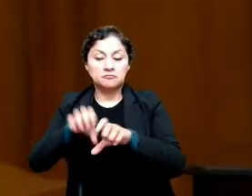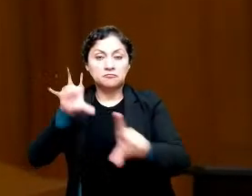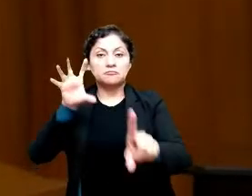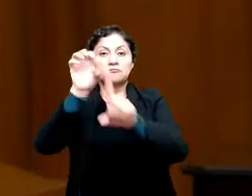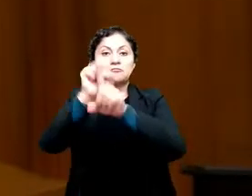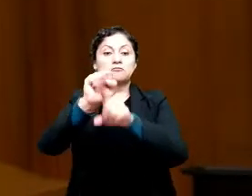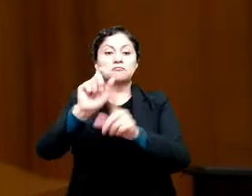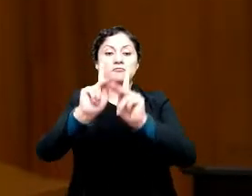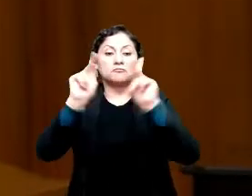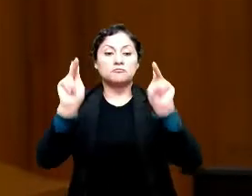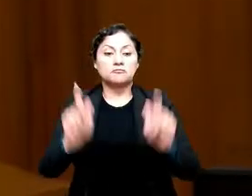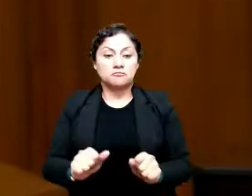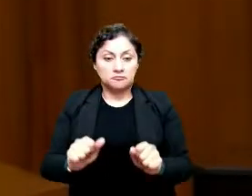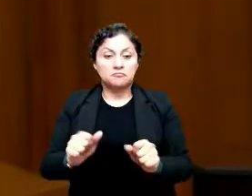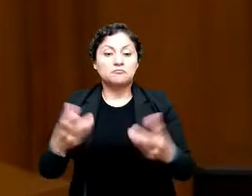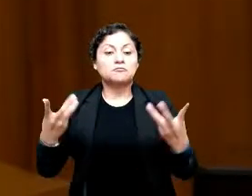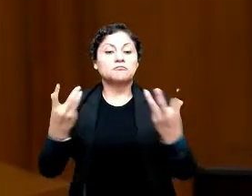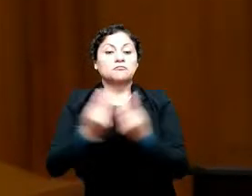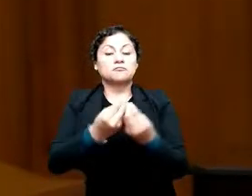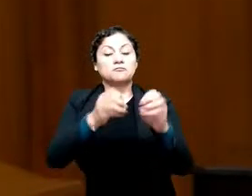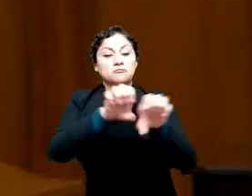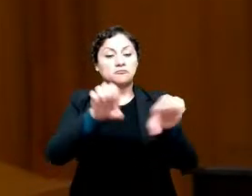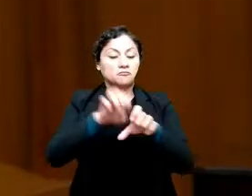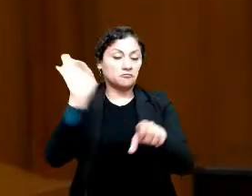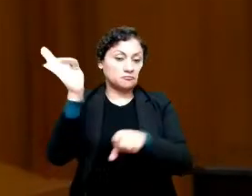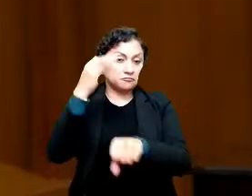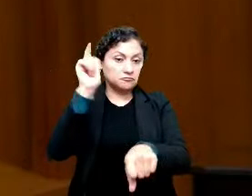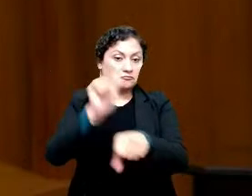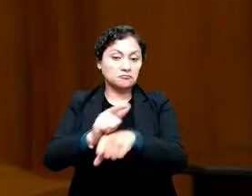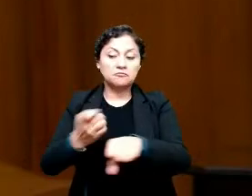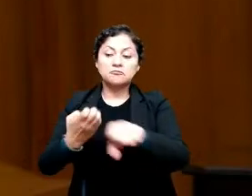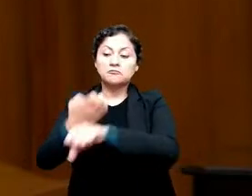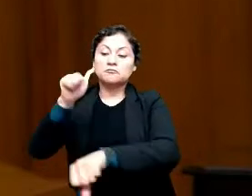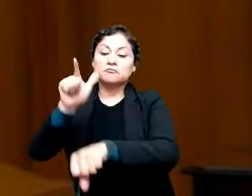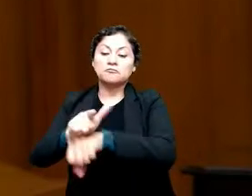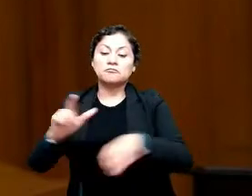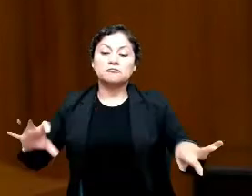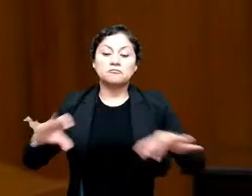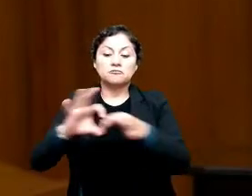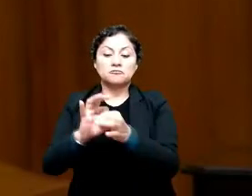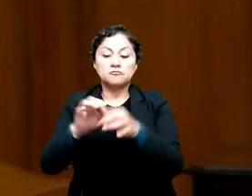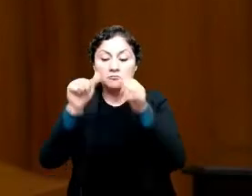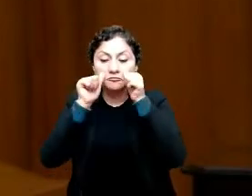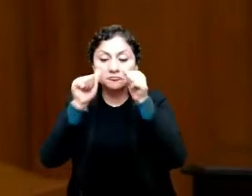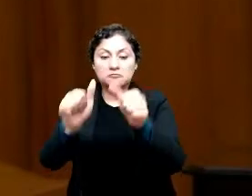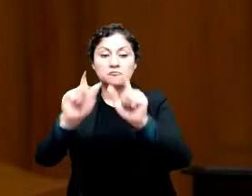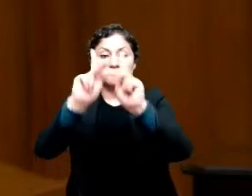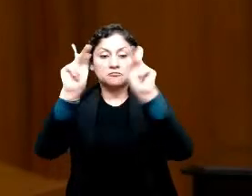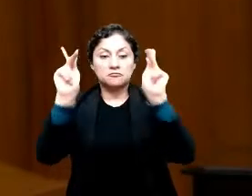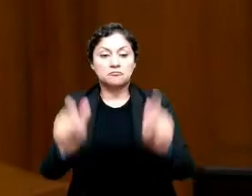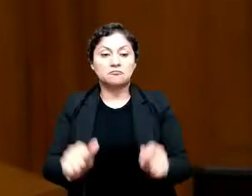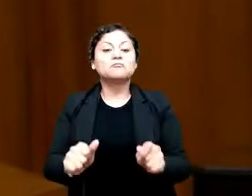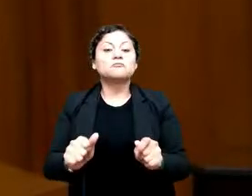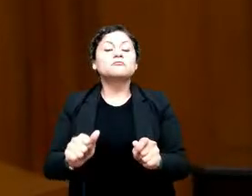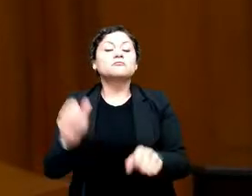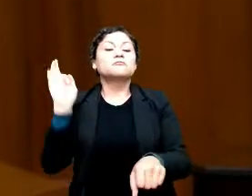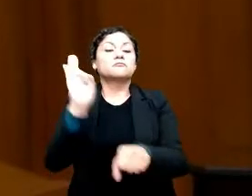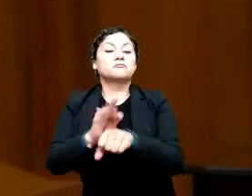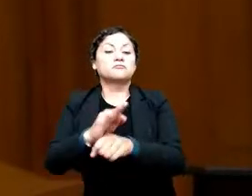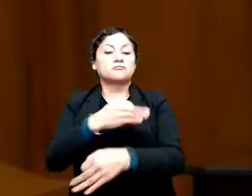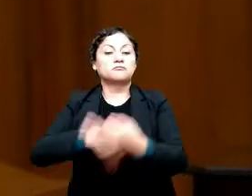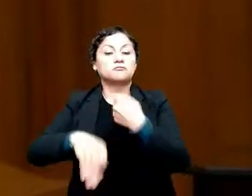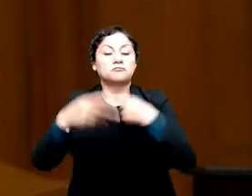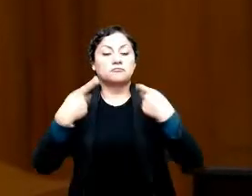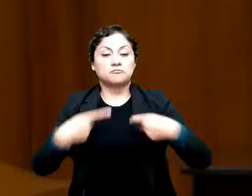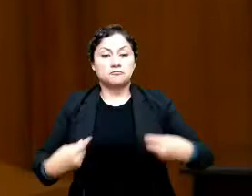las instancias federales y estatales para salvaguardar la paz, la integridad de las y los